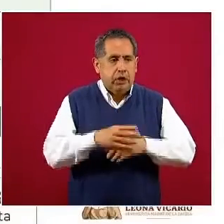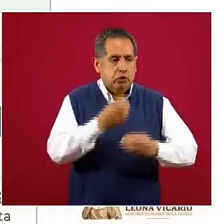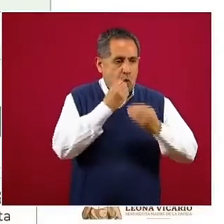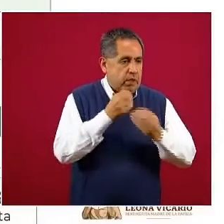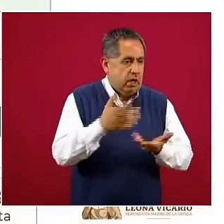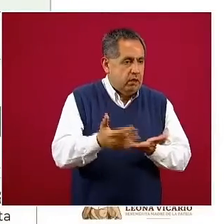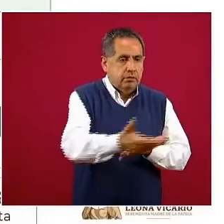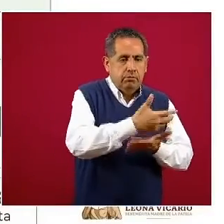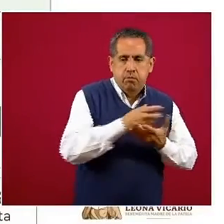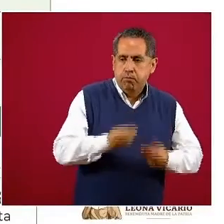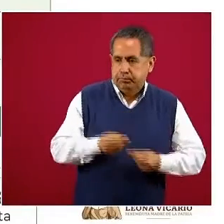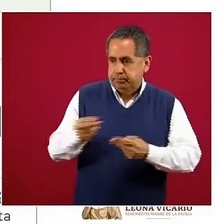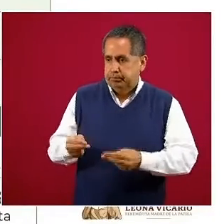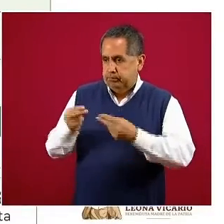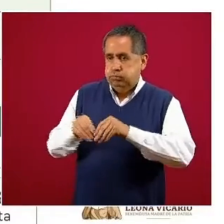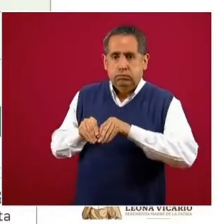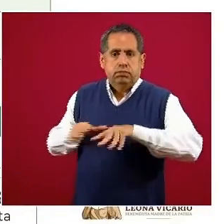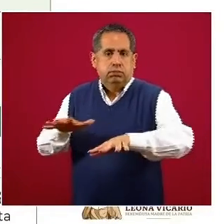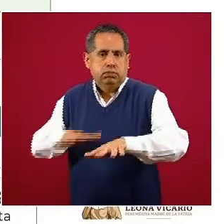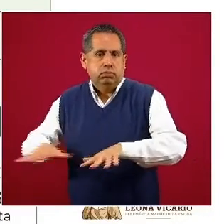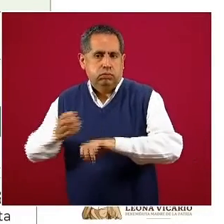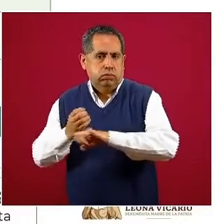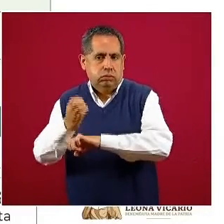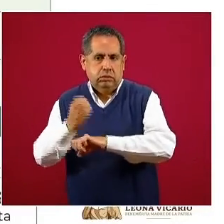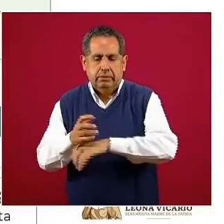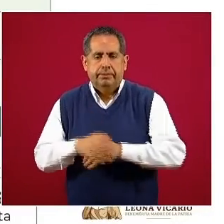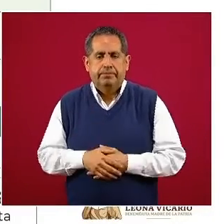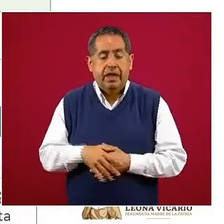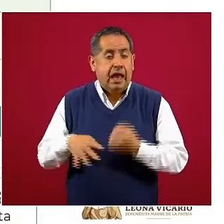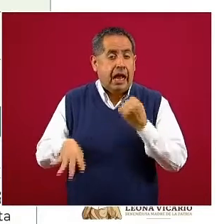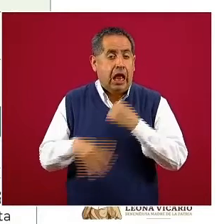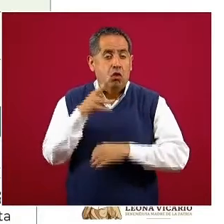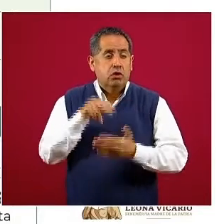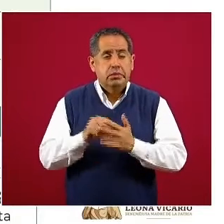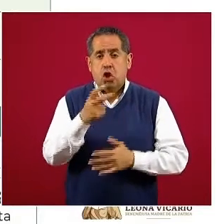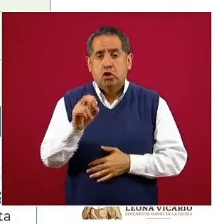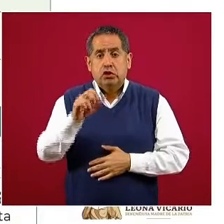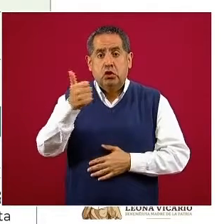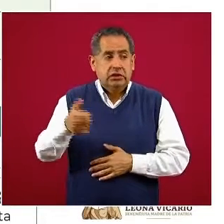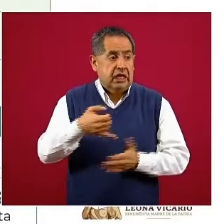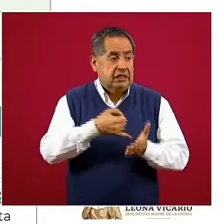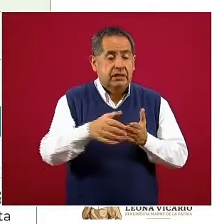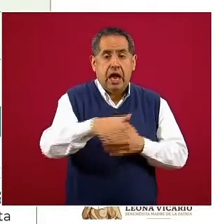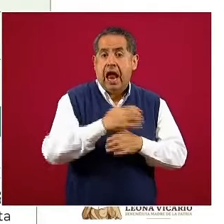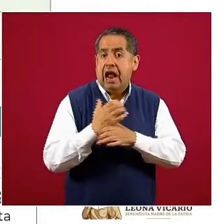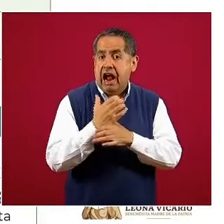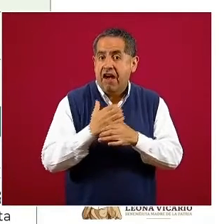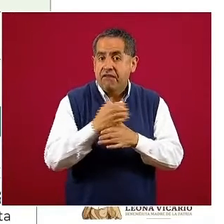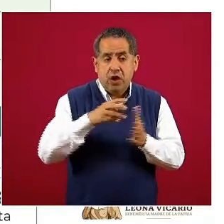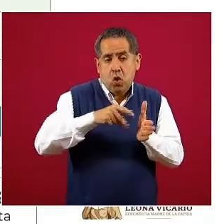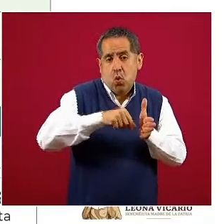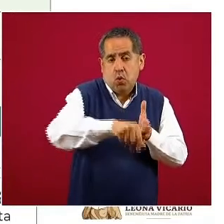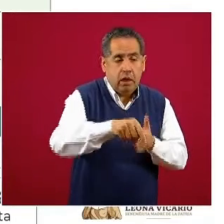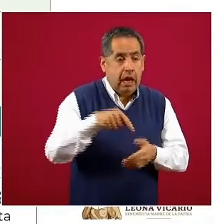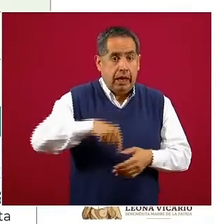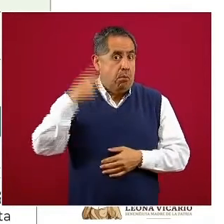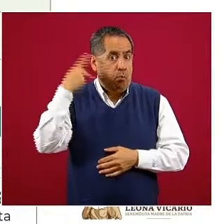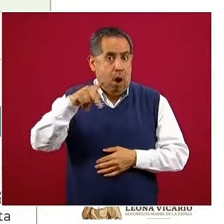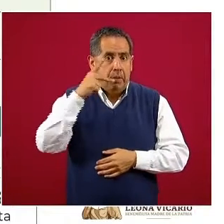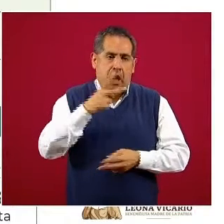puede dar un elemento de apoyo a la normalización, a la nueva normalidad en el plano